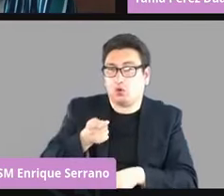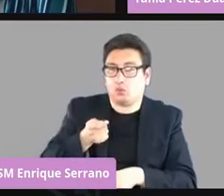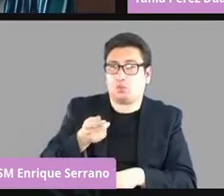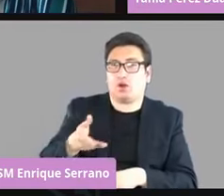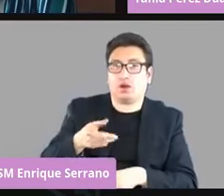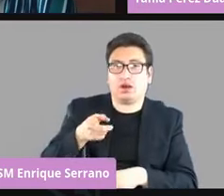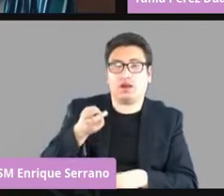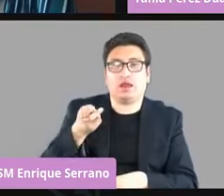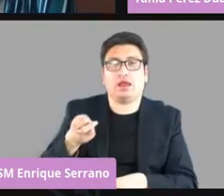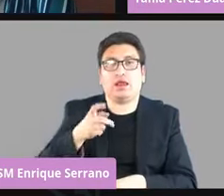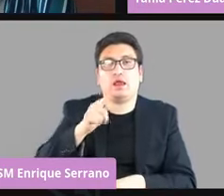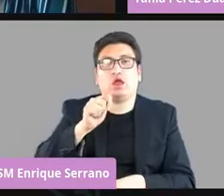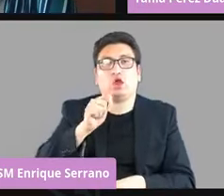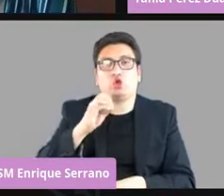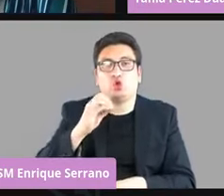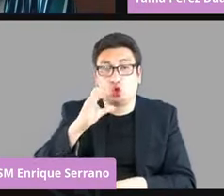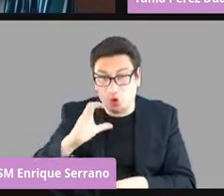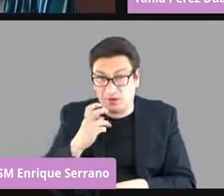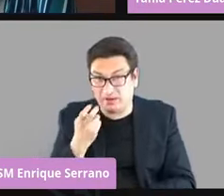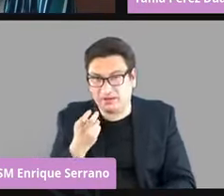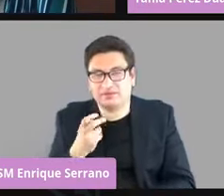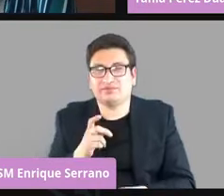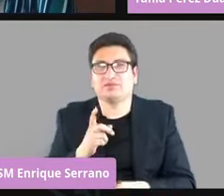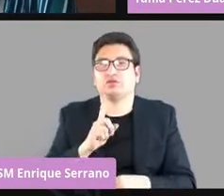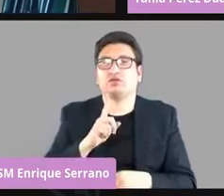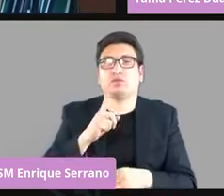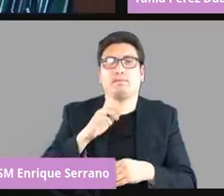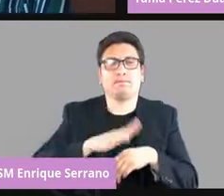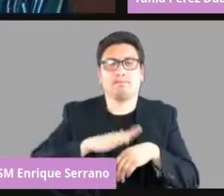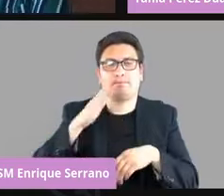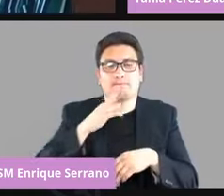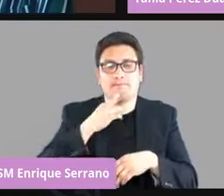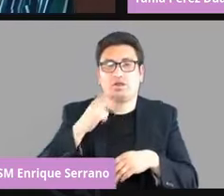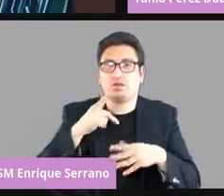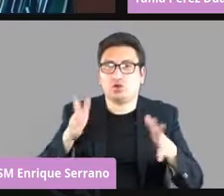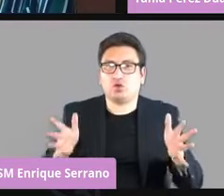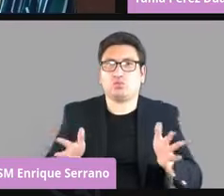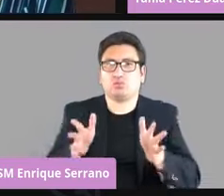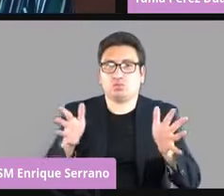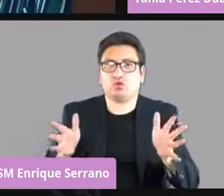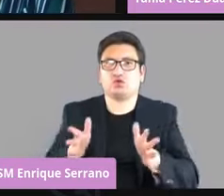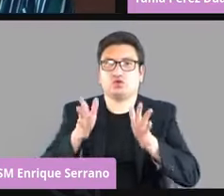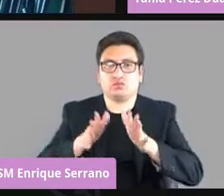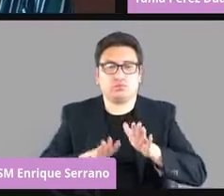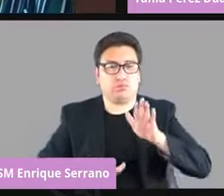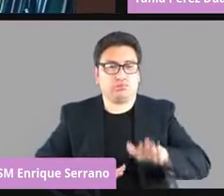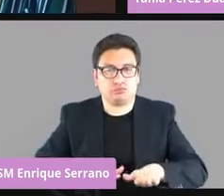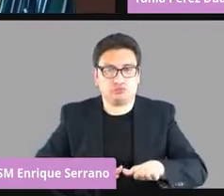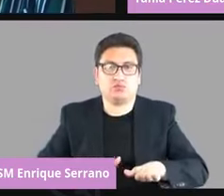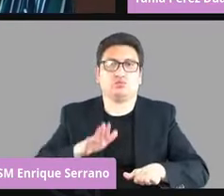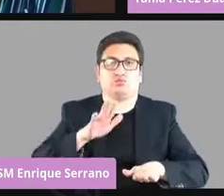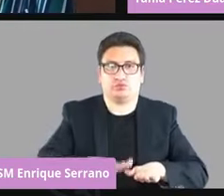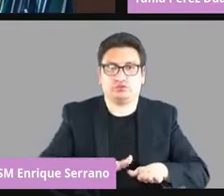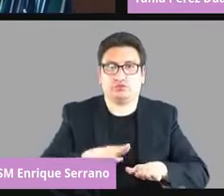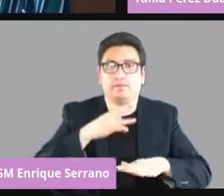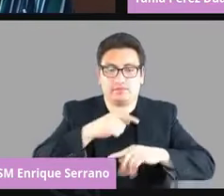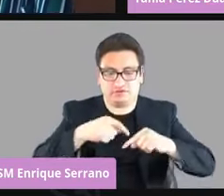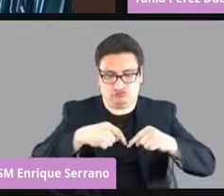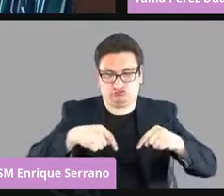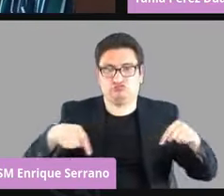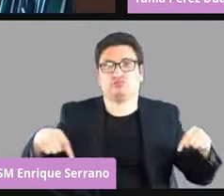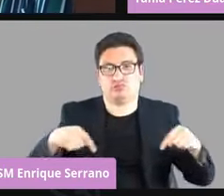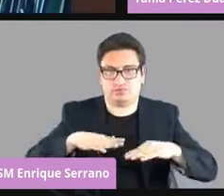que si tiene TOC o no tiene TOC, más bien sería como irlo motivando a ir pisando esas líneas.